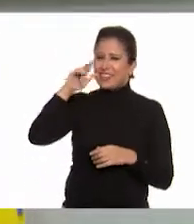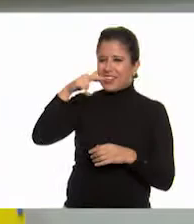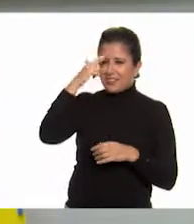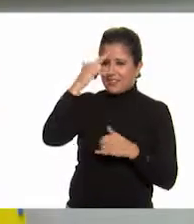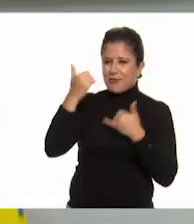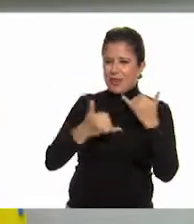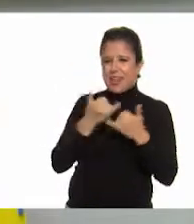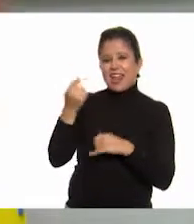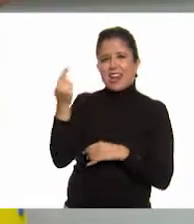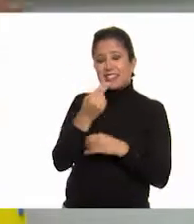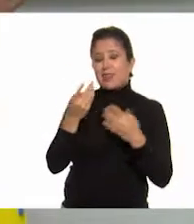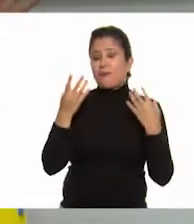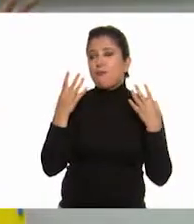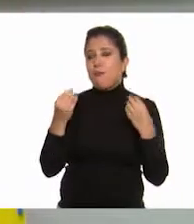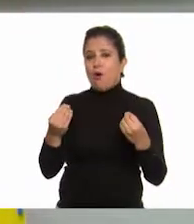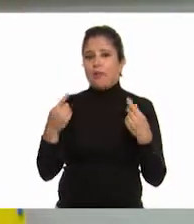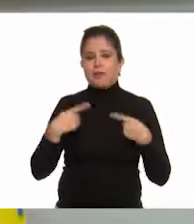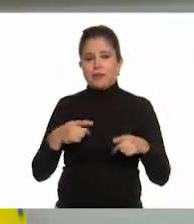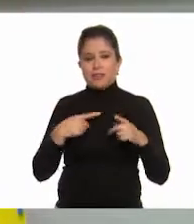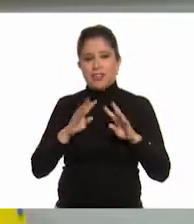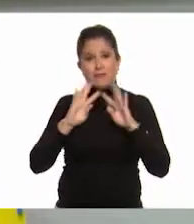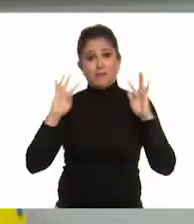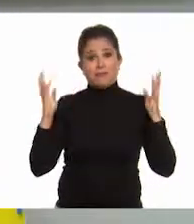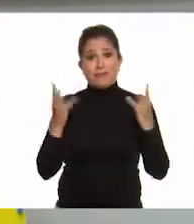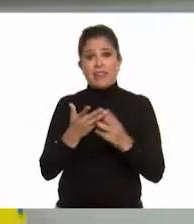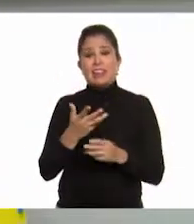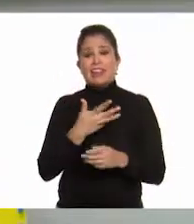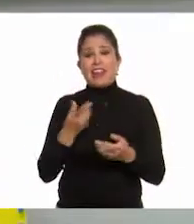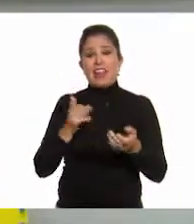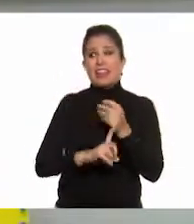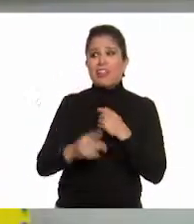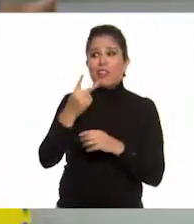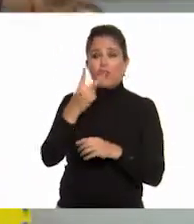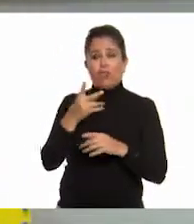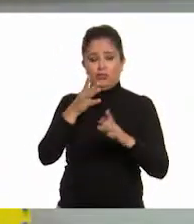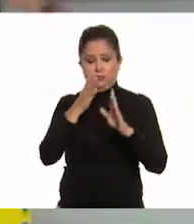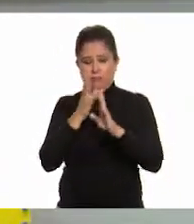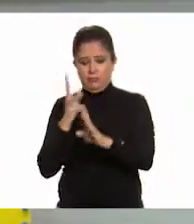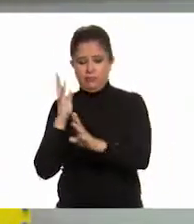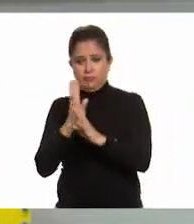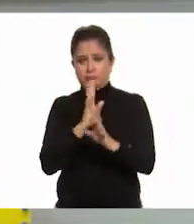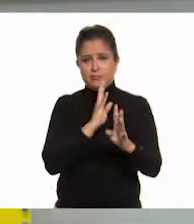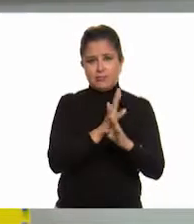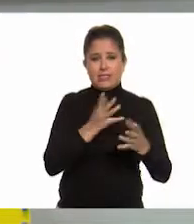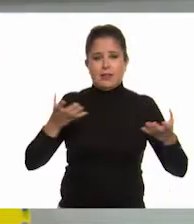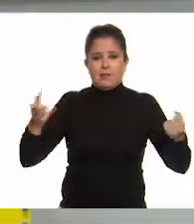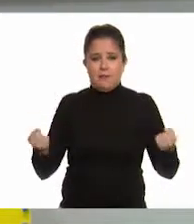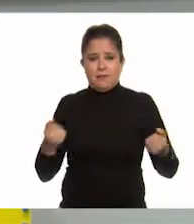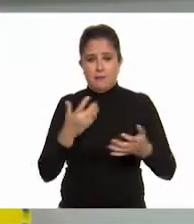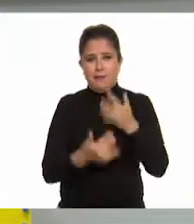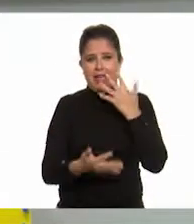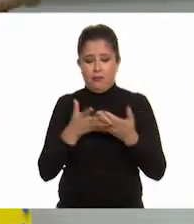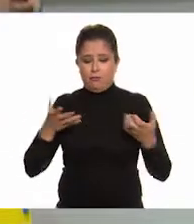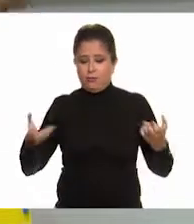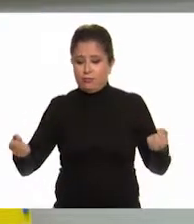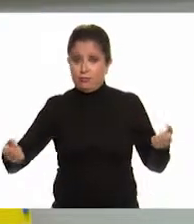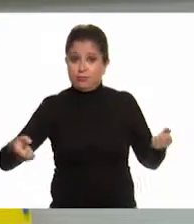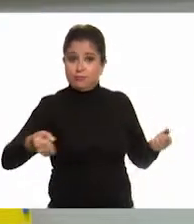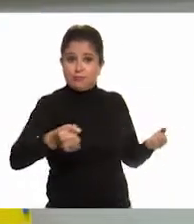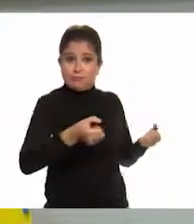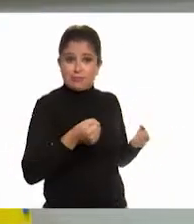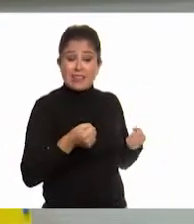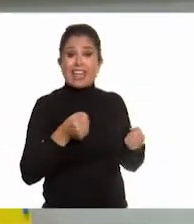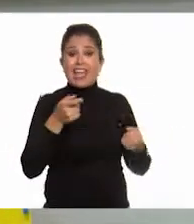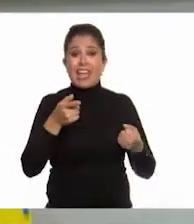sí necesitábamos ser muchas personas porque teníamos que hacer dos filas, uh-huh, dos hileras, uh-huh, y nos tomábamos de la, ¿sí?, mano y avanzábamos